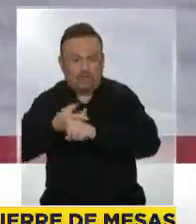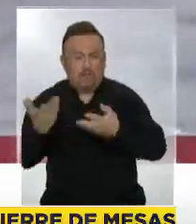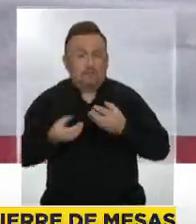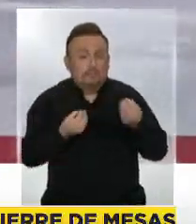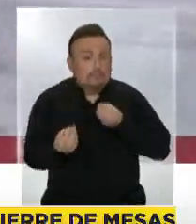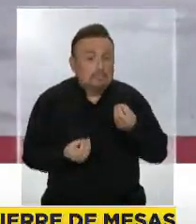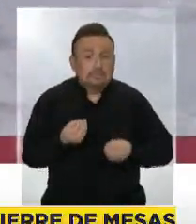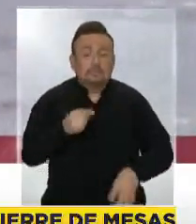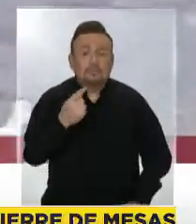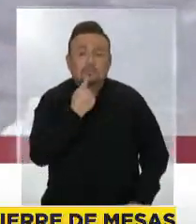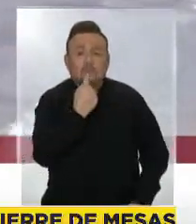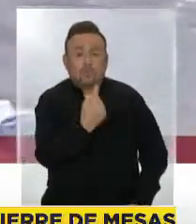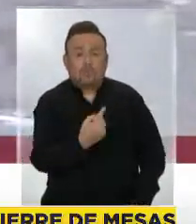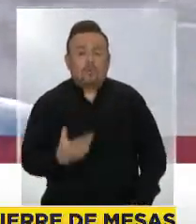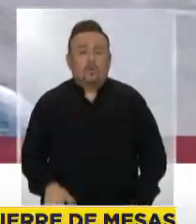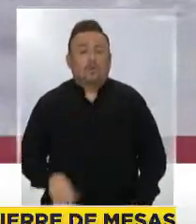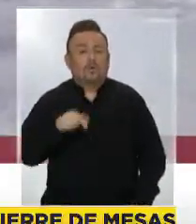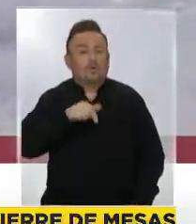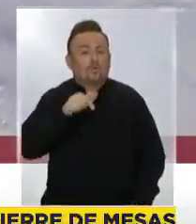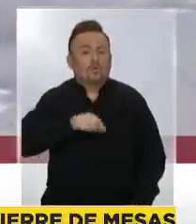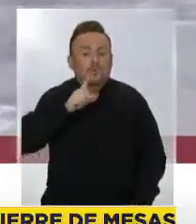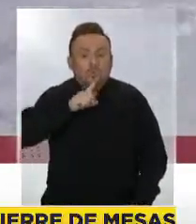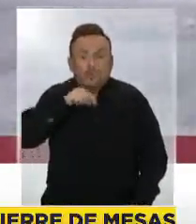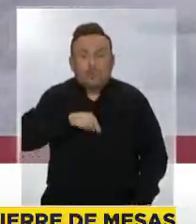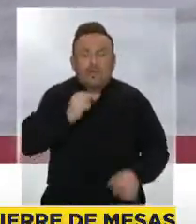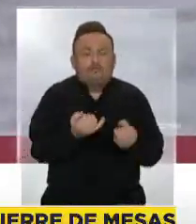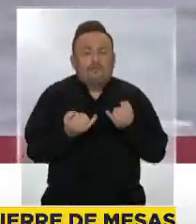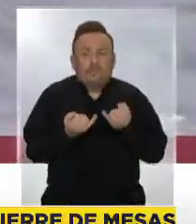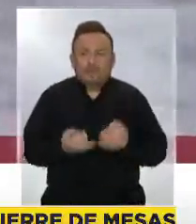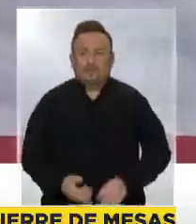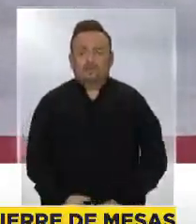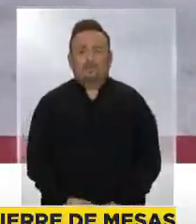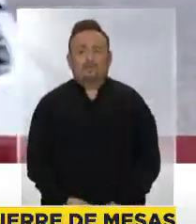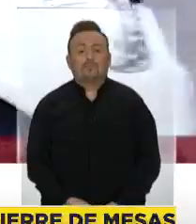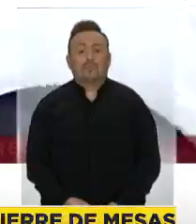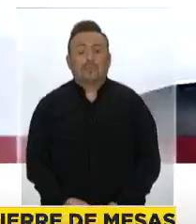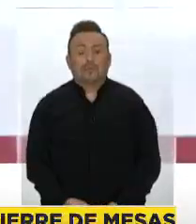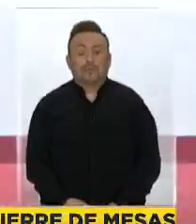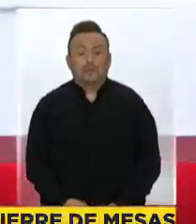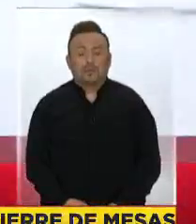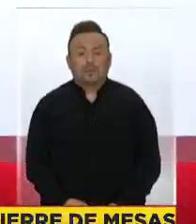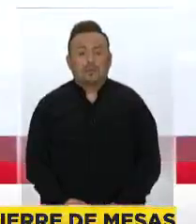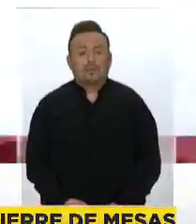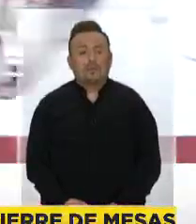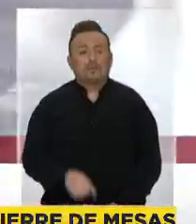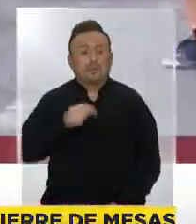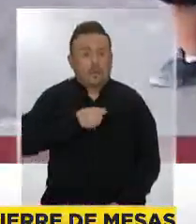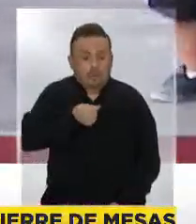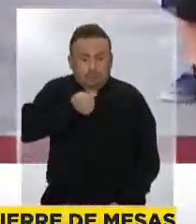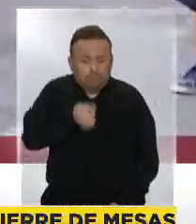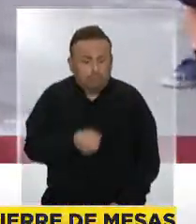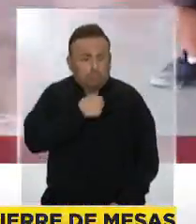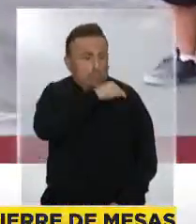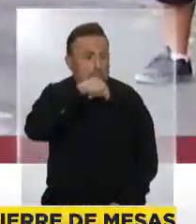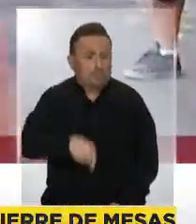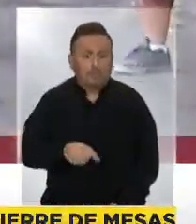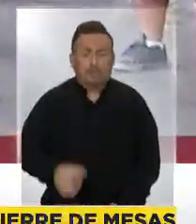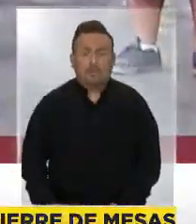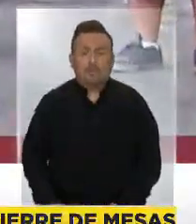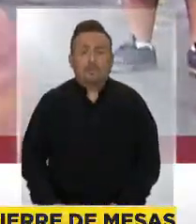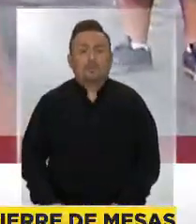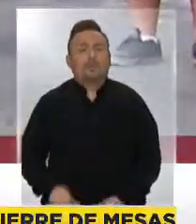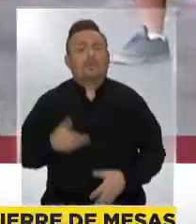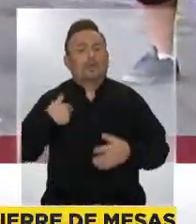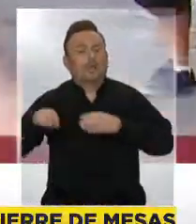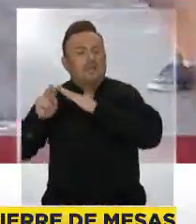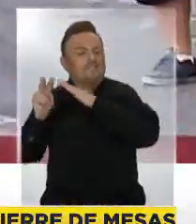lo que ha ido sucediendo también durante estos últimos minutos? Pero la verdad es que recién vine para acá. No, ¿pero qué le han comentado